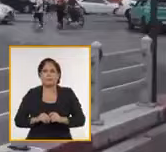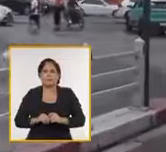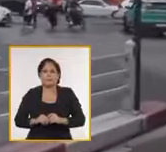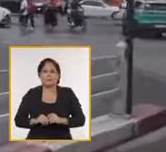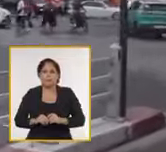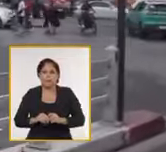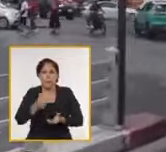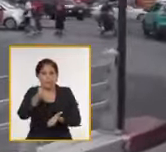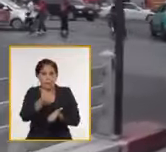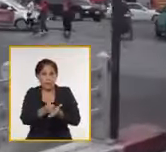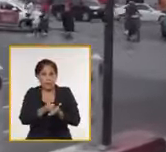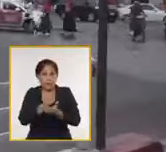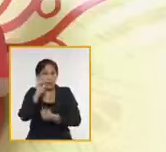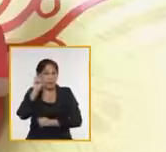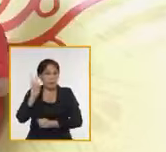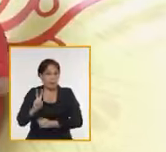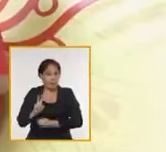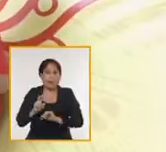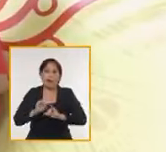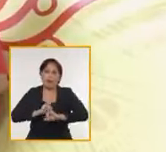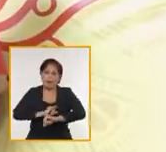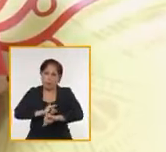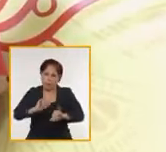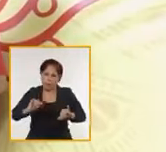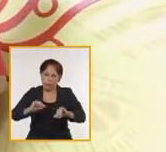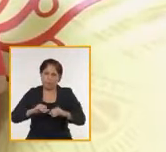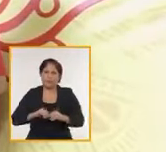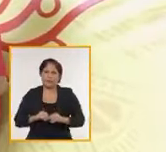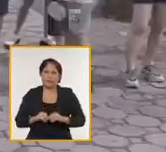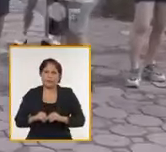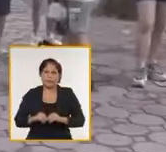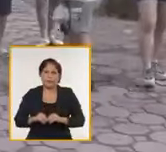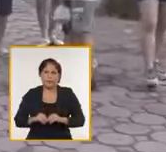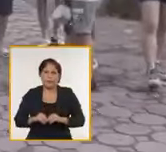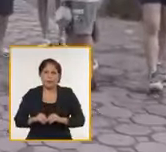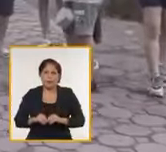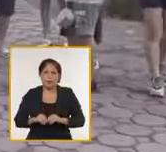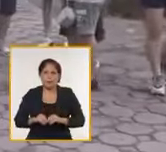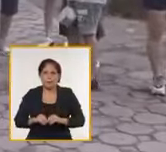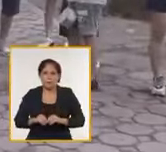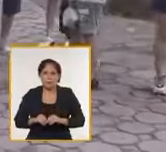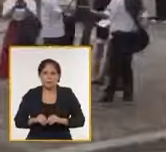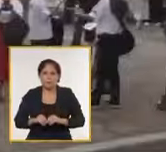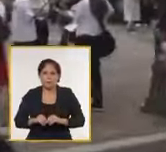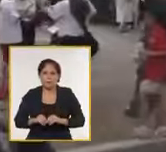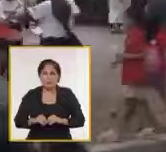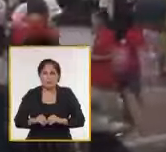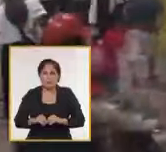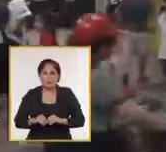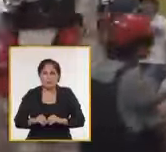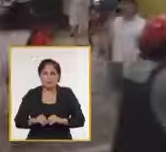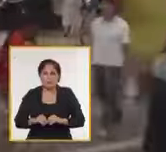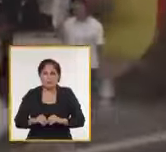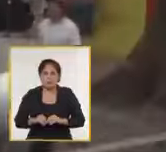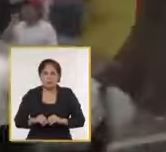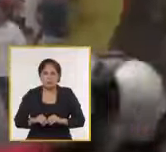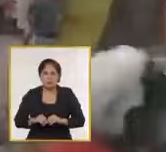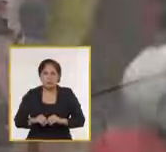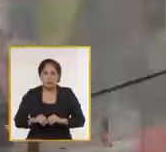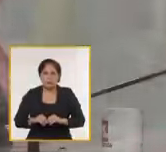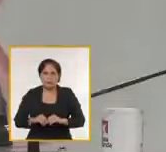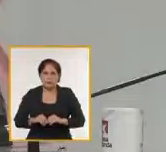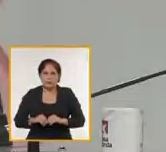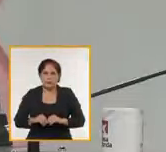Hanoi, capital de la República Socialista de Vietnam, ha sido un reporte de Wilmer Rodríguez Fernández para el canal cubano de